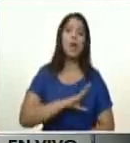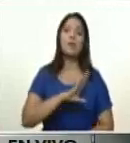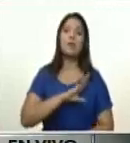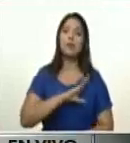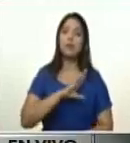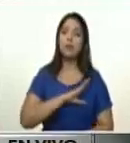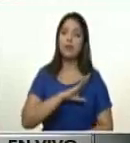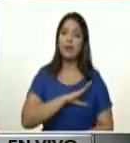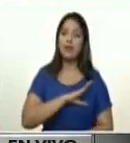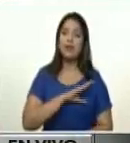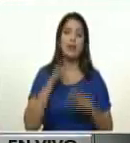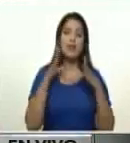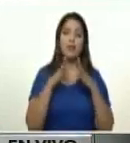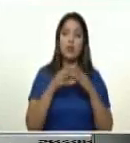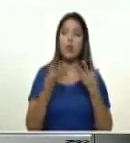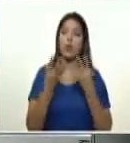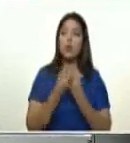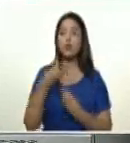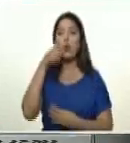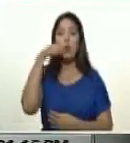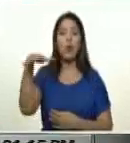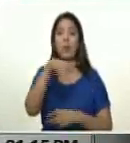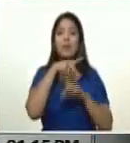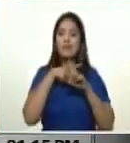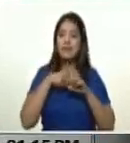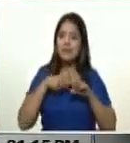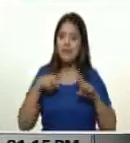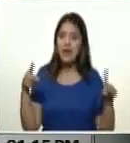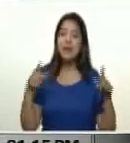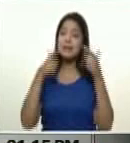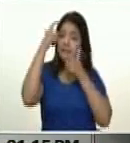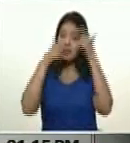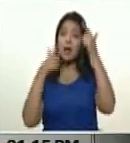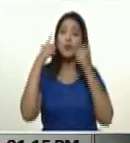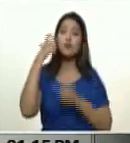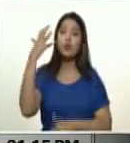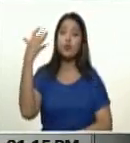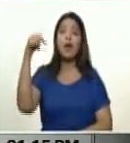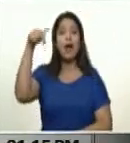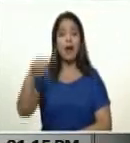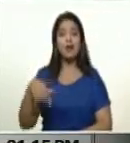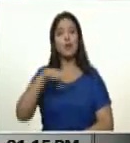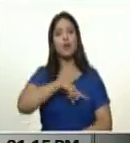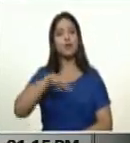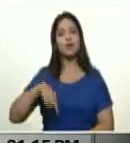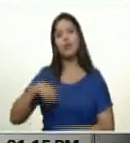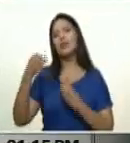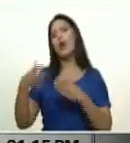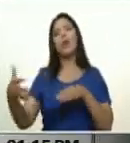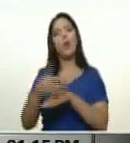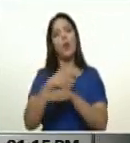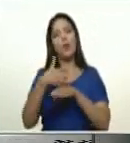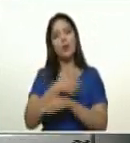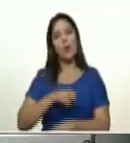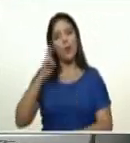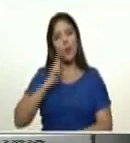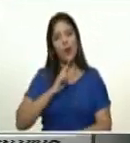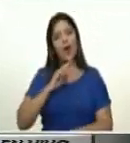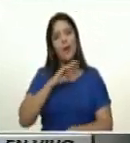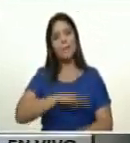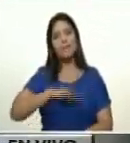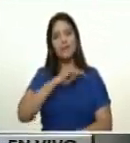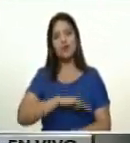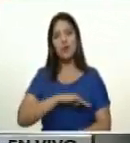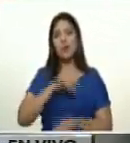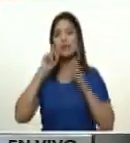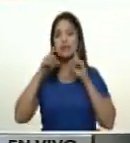medios de producción en manos del pueblo es la diferencia, es lo que quería el presidente Chávez. Y bueno, aquí estamos reivindicando el gobierno bolivariano a través de la Gran Misión Saber y